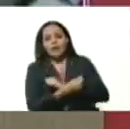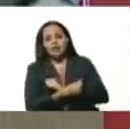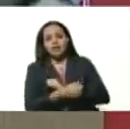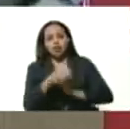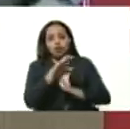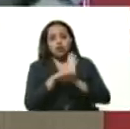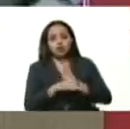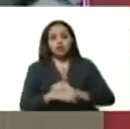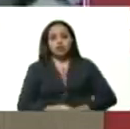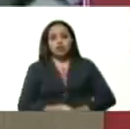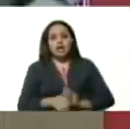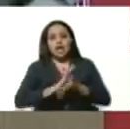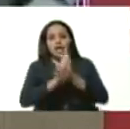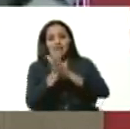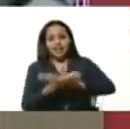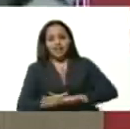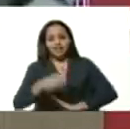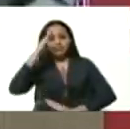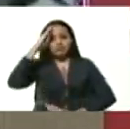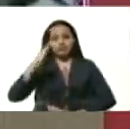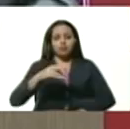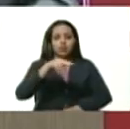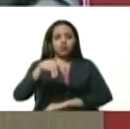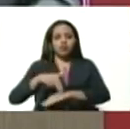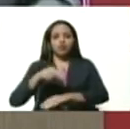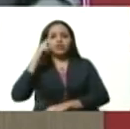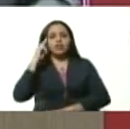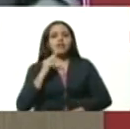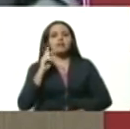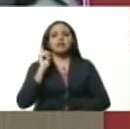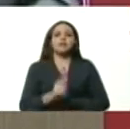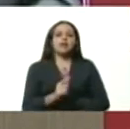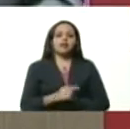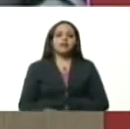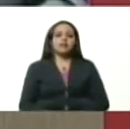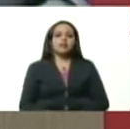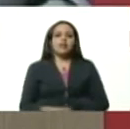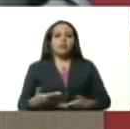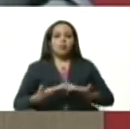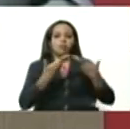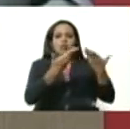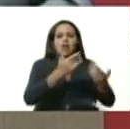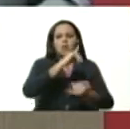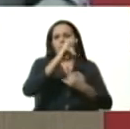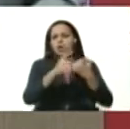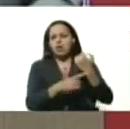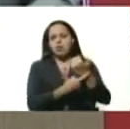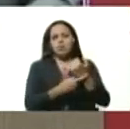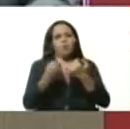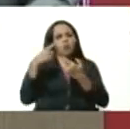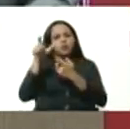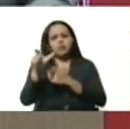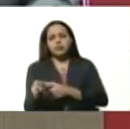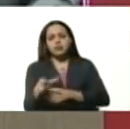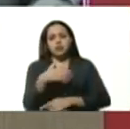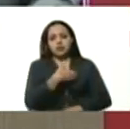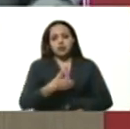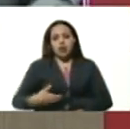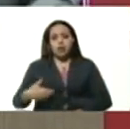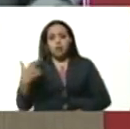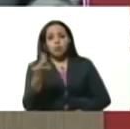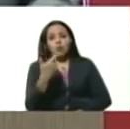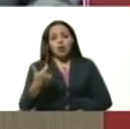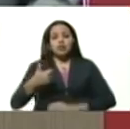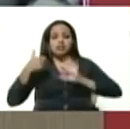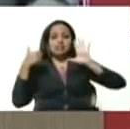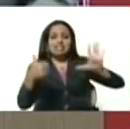para eliminar la Fuerza Armada Nacional Bolivariana y para montar a Leopoldo López o a Juan Guaidó en el poder, buscaron a 6 empresas